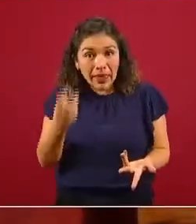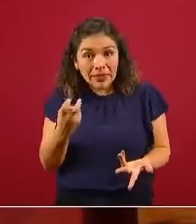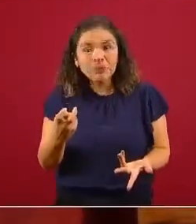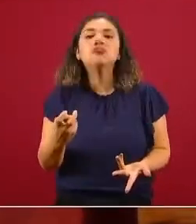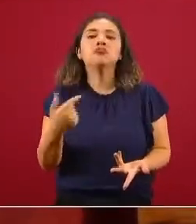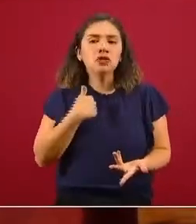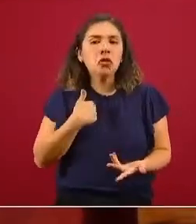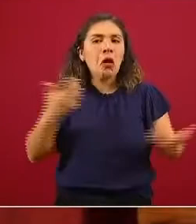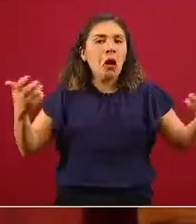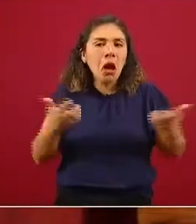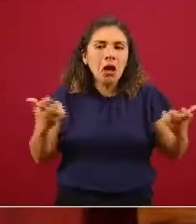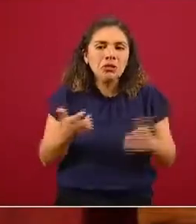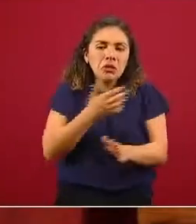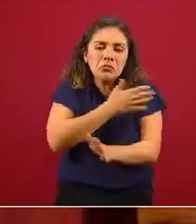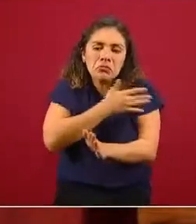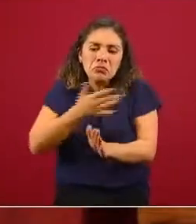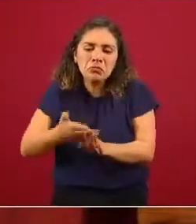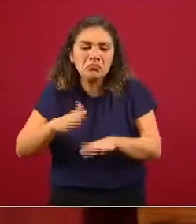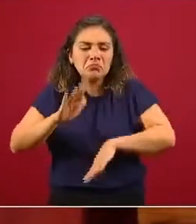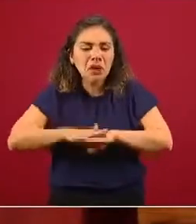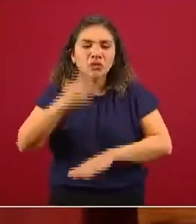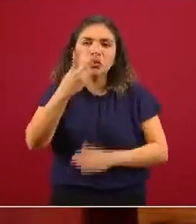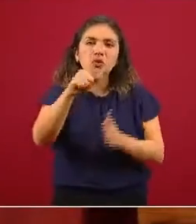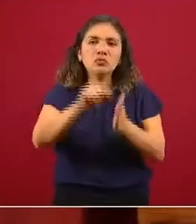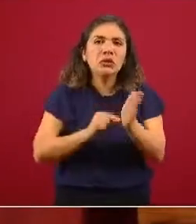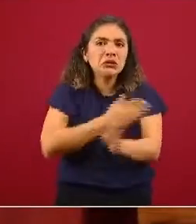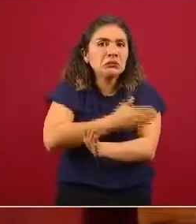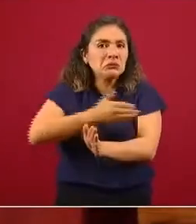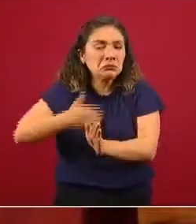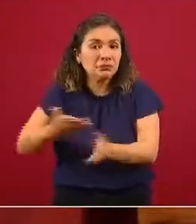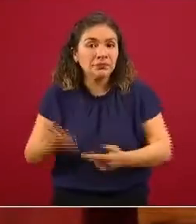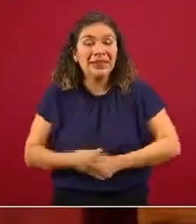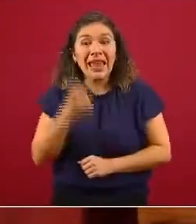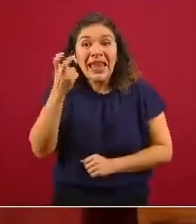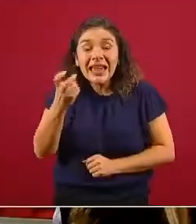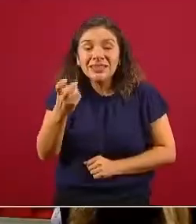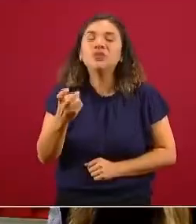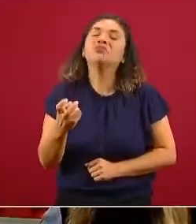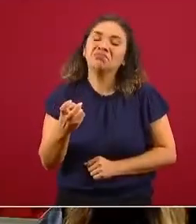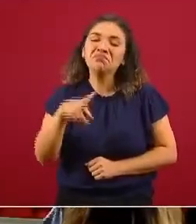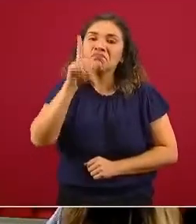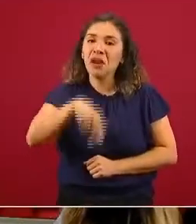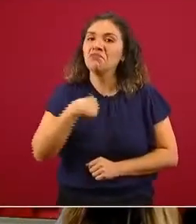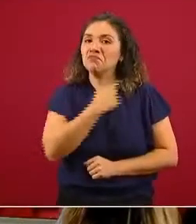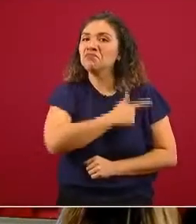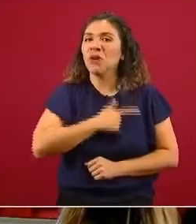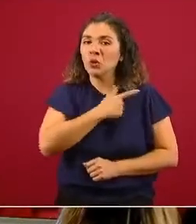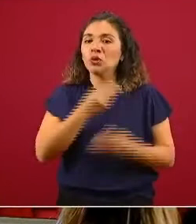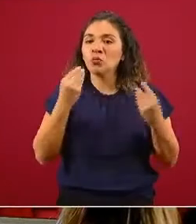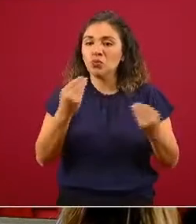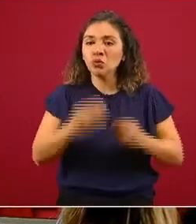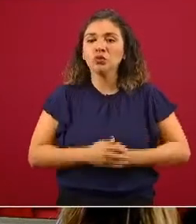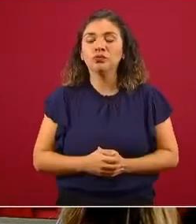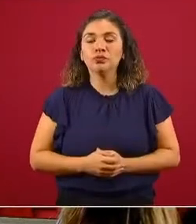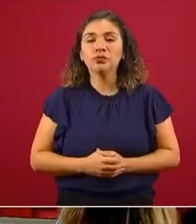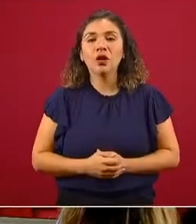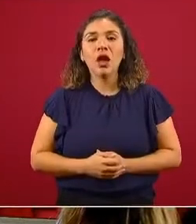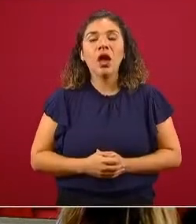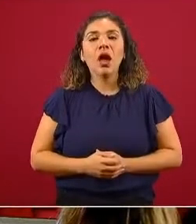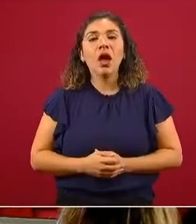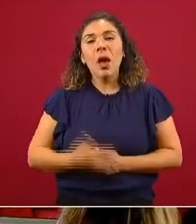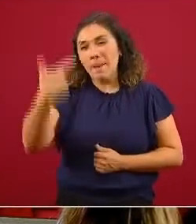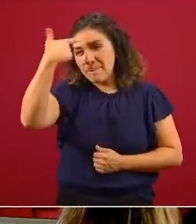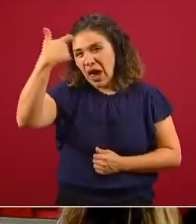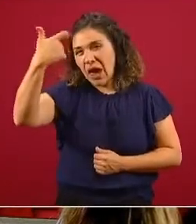lo venimos haciendo ya más de 2 meses. Entonces, eso es un punto que nos ha gustado mucho. Termómetros digitales